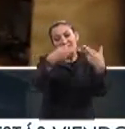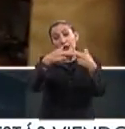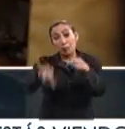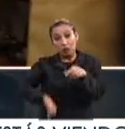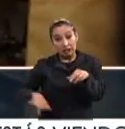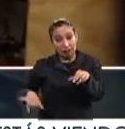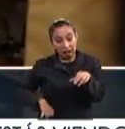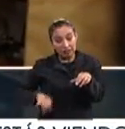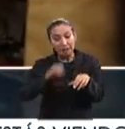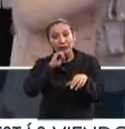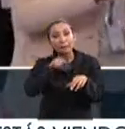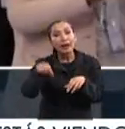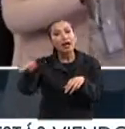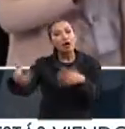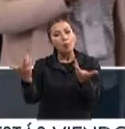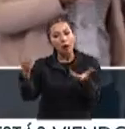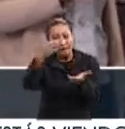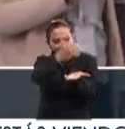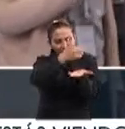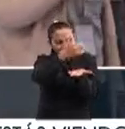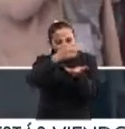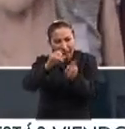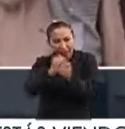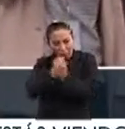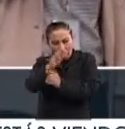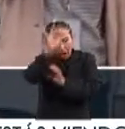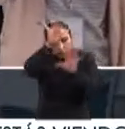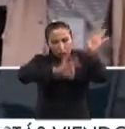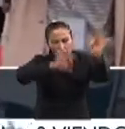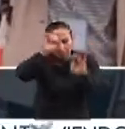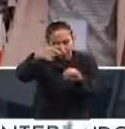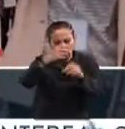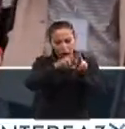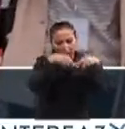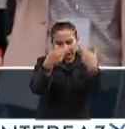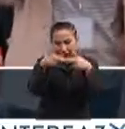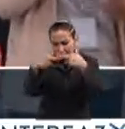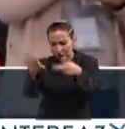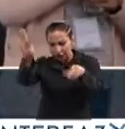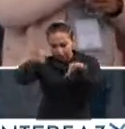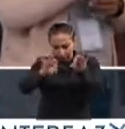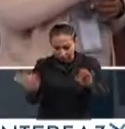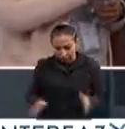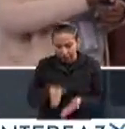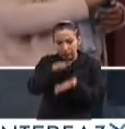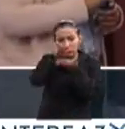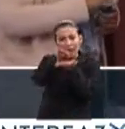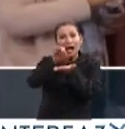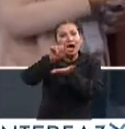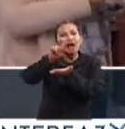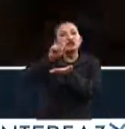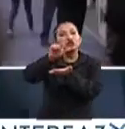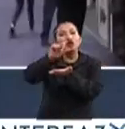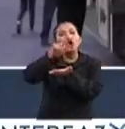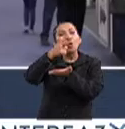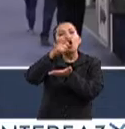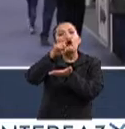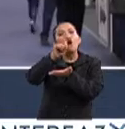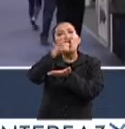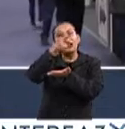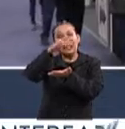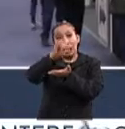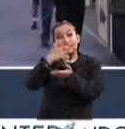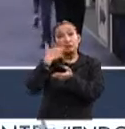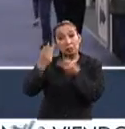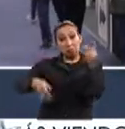muy interesantes, sino que del compendio de la información que han tenido con estos números han sacado las antologías que han sido muy